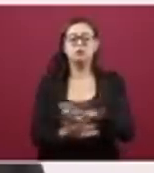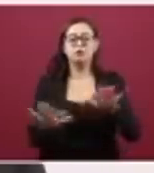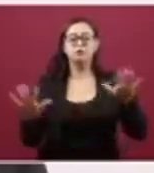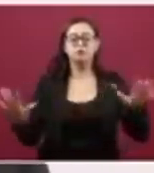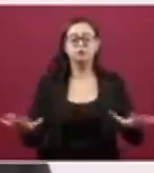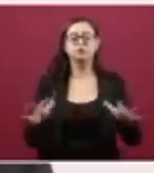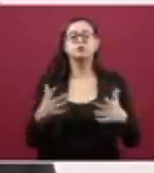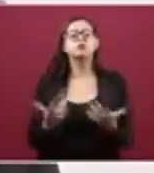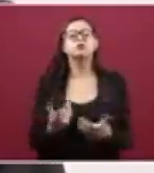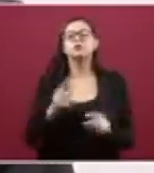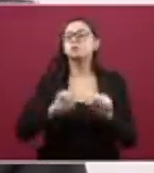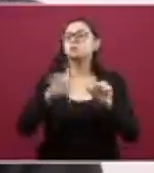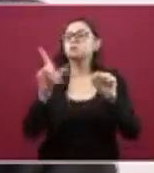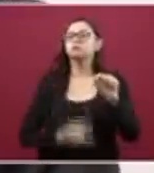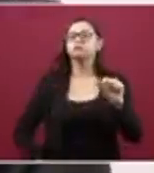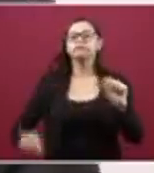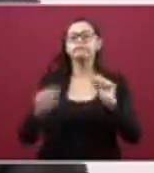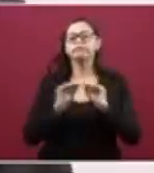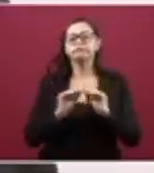medios